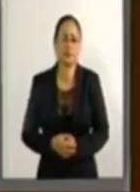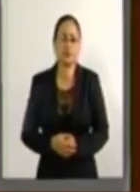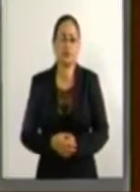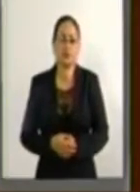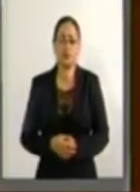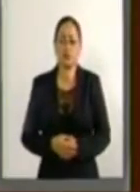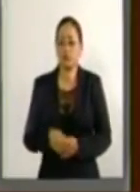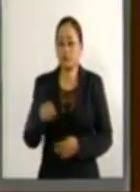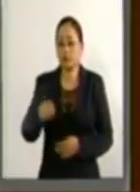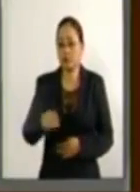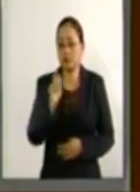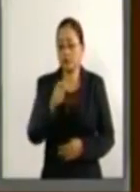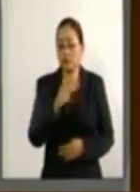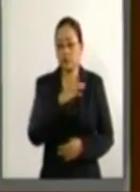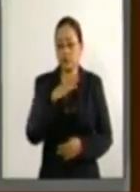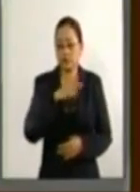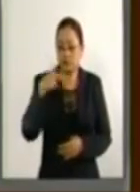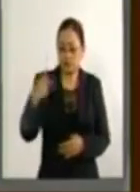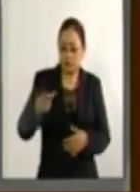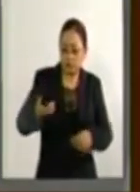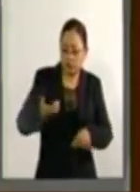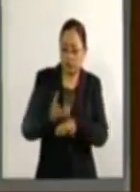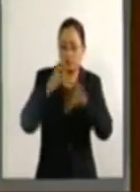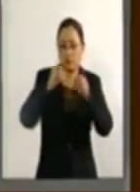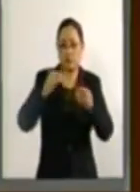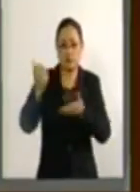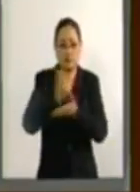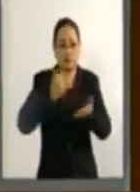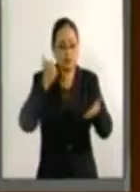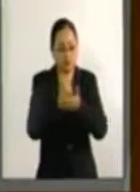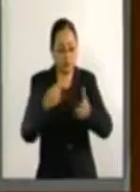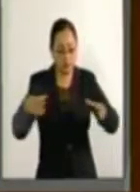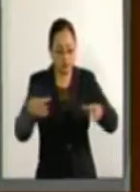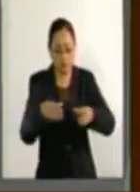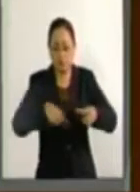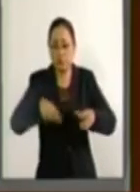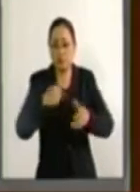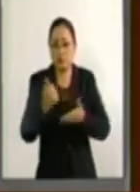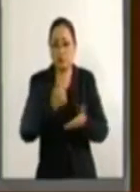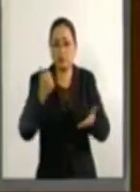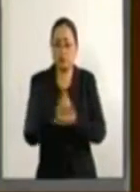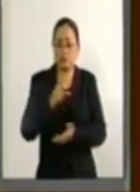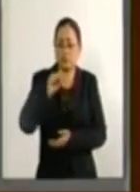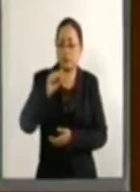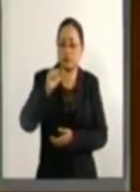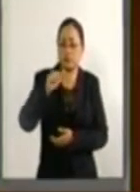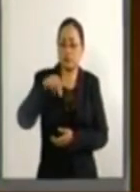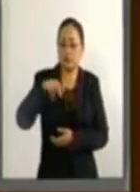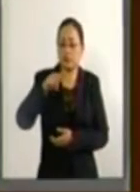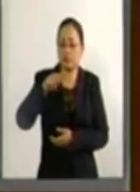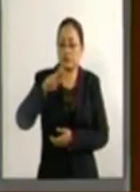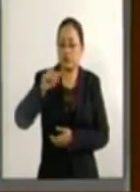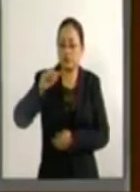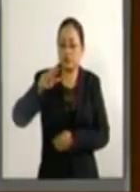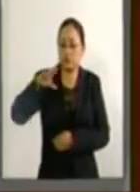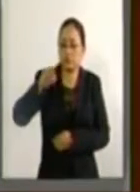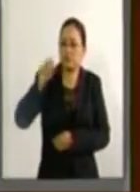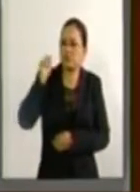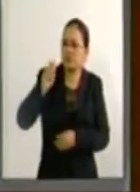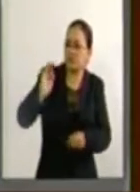de que no sea un estado o una ciudad, más bien una ciudad santuario, y creo